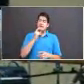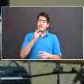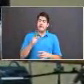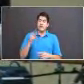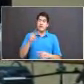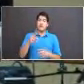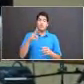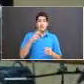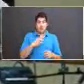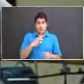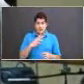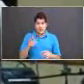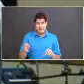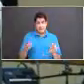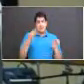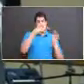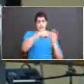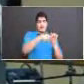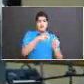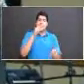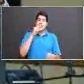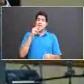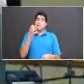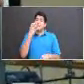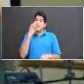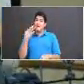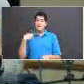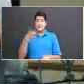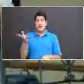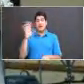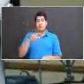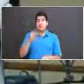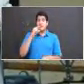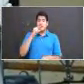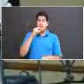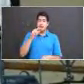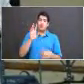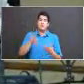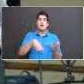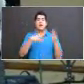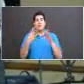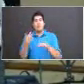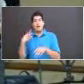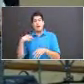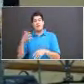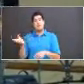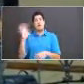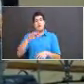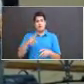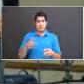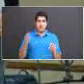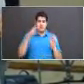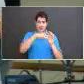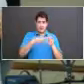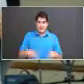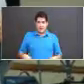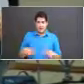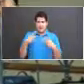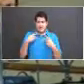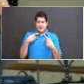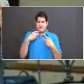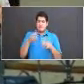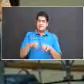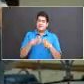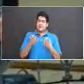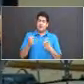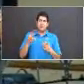participar del pan para luego participar del vino, tienes que participar de la muerte para luego participar de la vida, entonces, ¿qué andas haciendo afuera? ¿Por